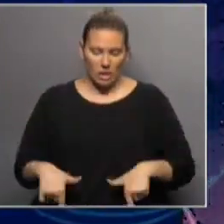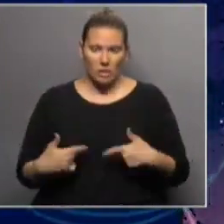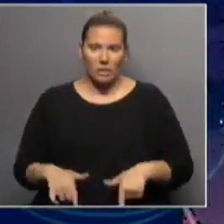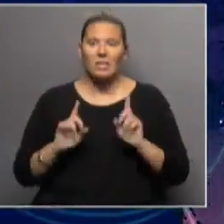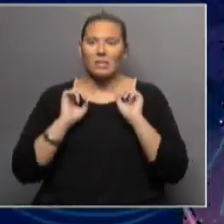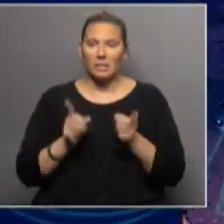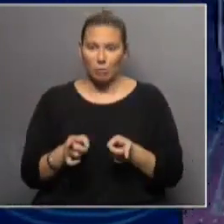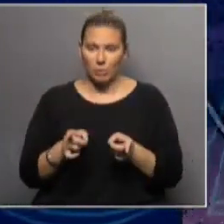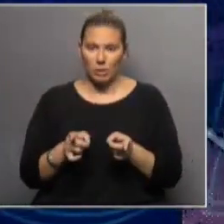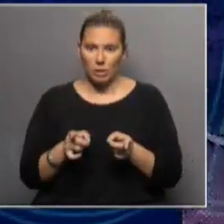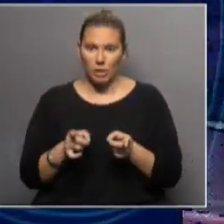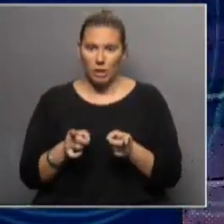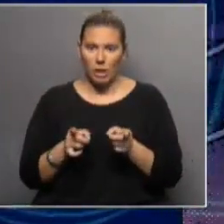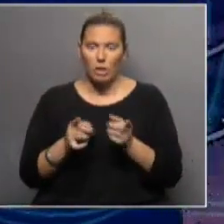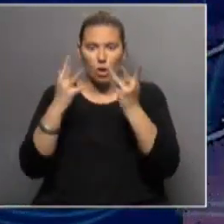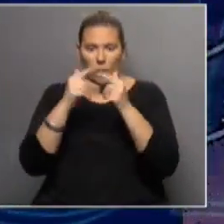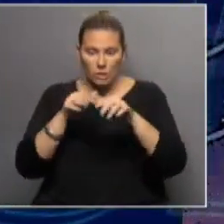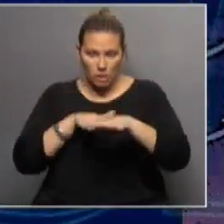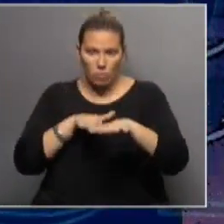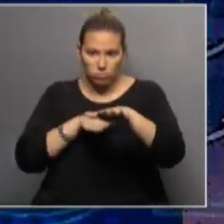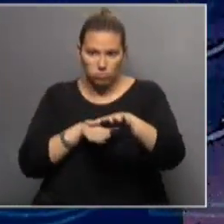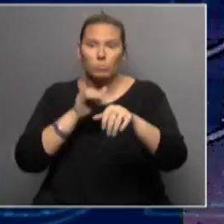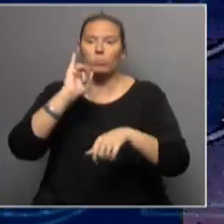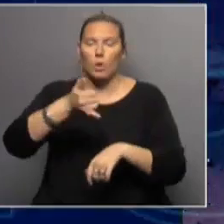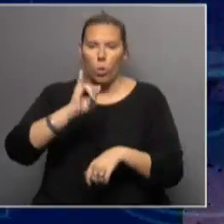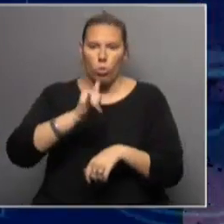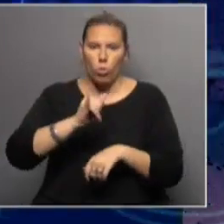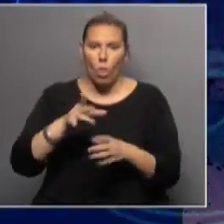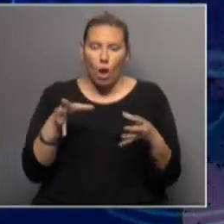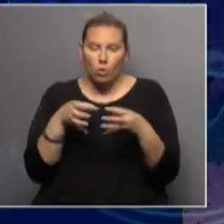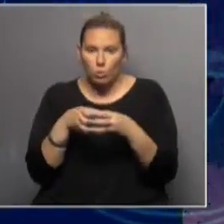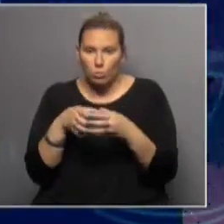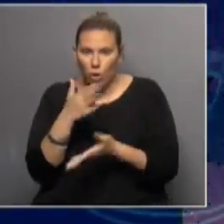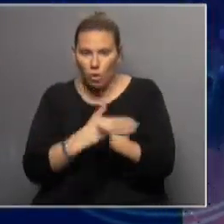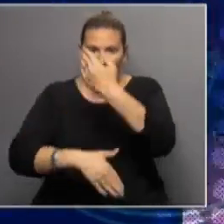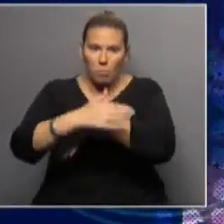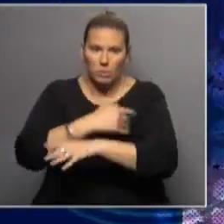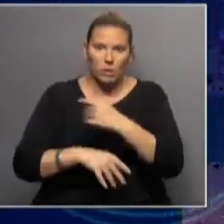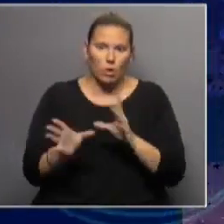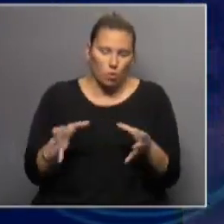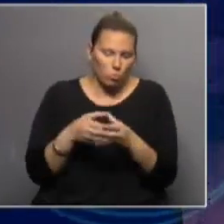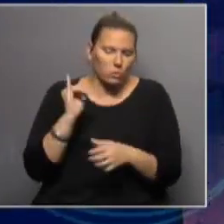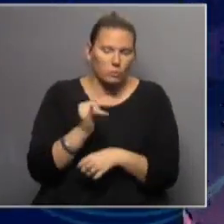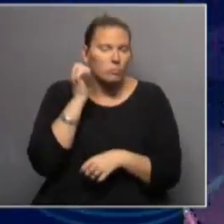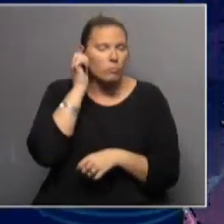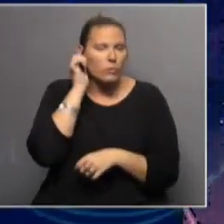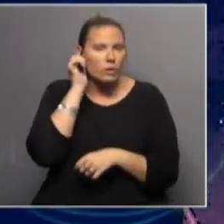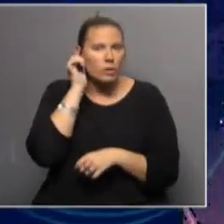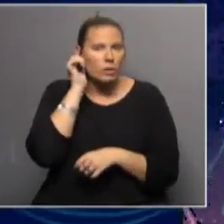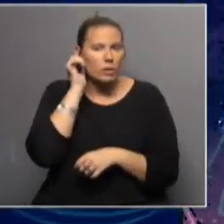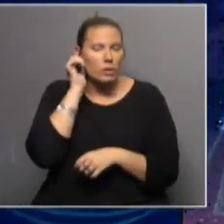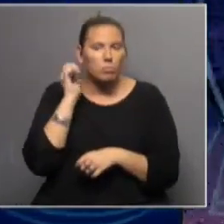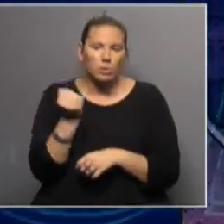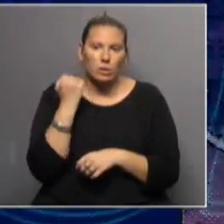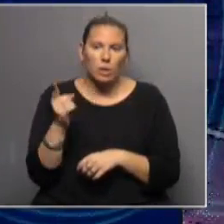salen también escalonados? Sí, salen escalonados. ¿Salen ellos todos juntos? O... No, salen todos juntos. Y aparte una cosa importante,